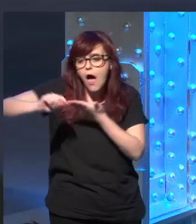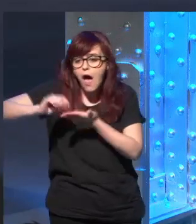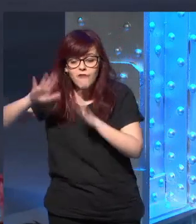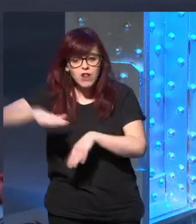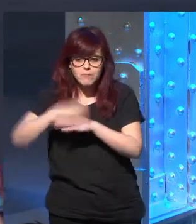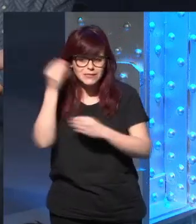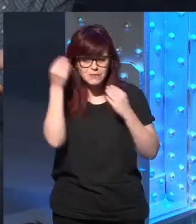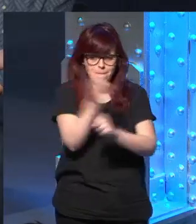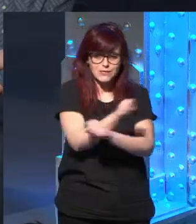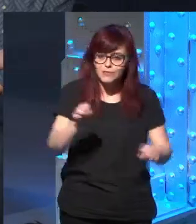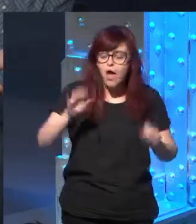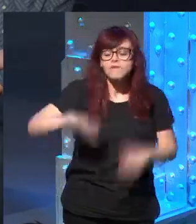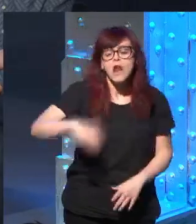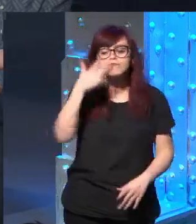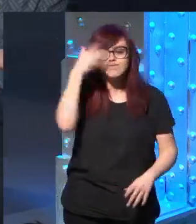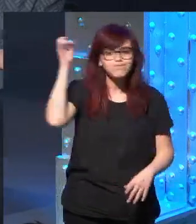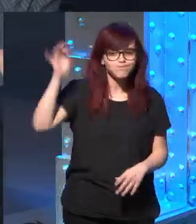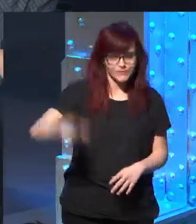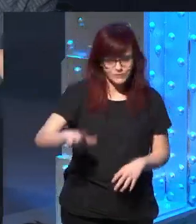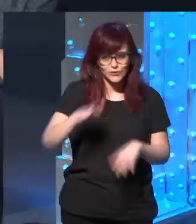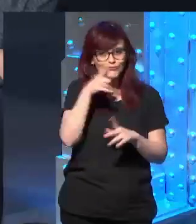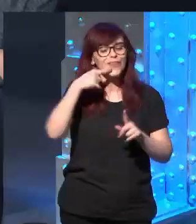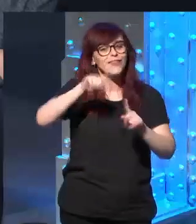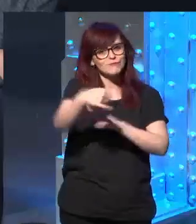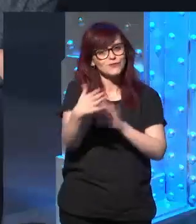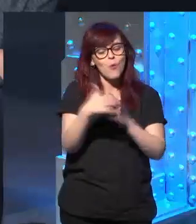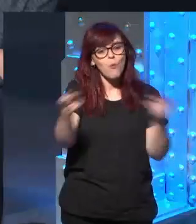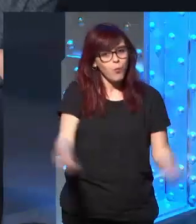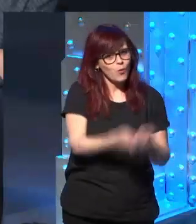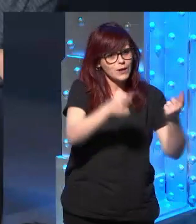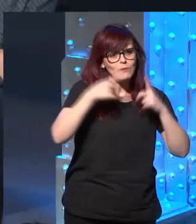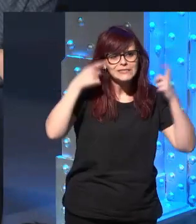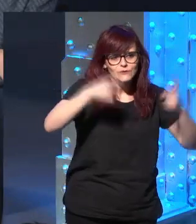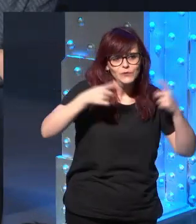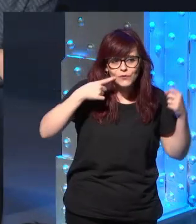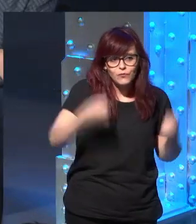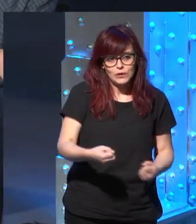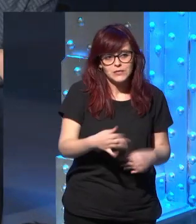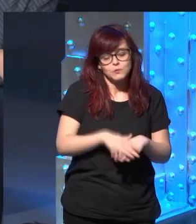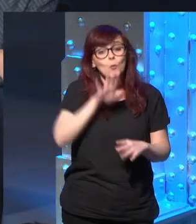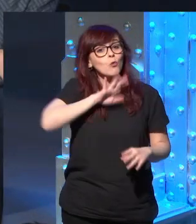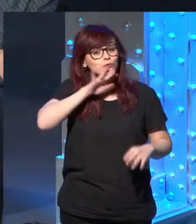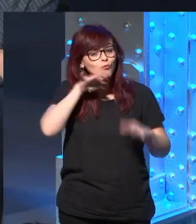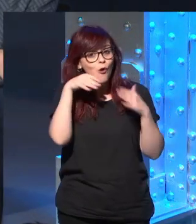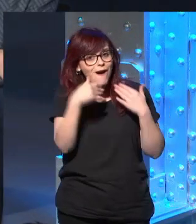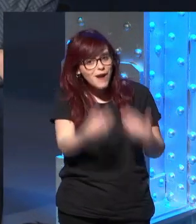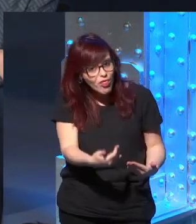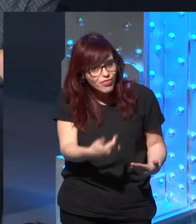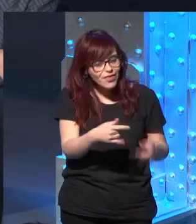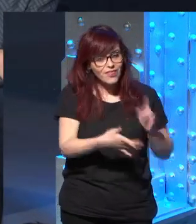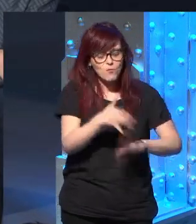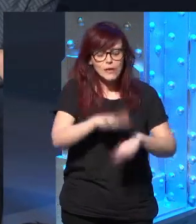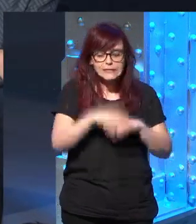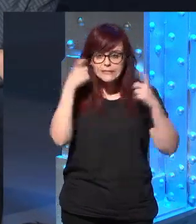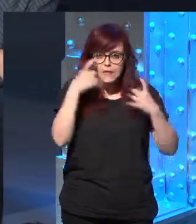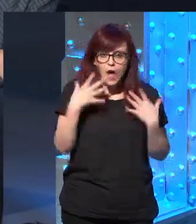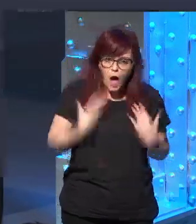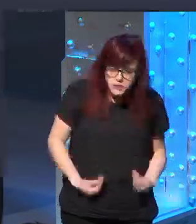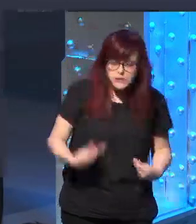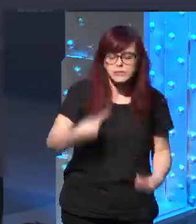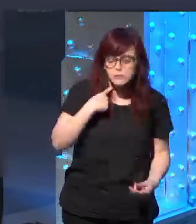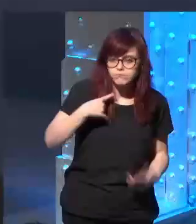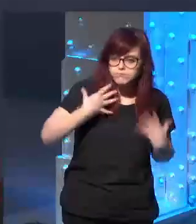iba a escribir, pues finalmente sucedió y la publiqué y fue un gran esfuerzo y es muy curioso porque a raíz de ese camino de frustraciones